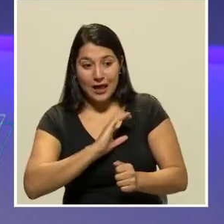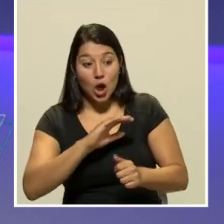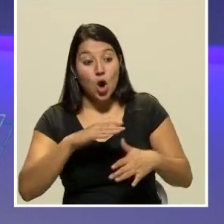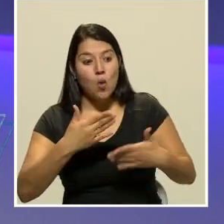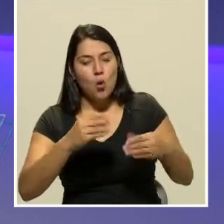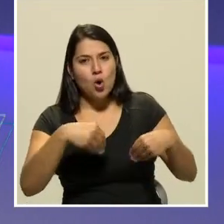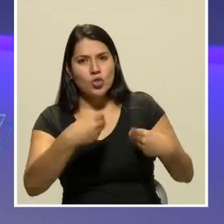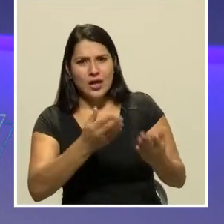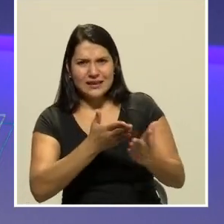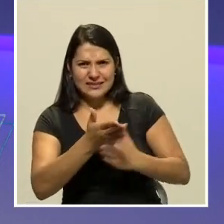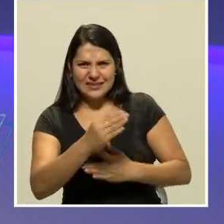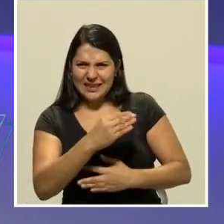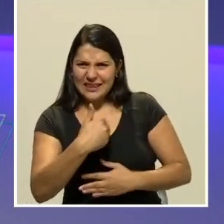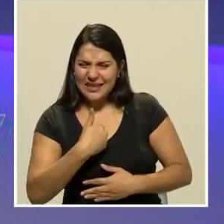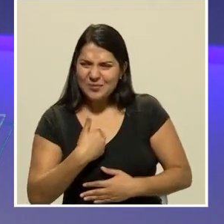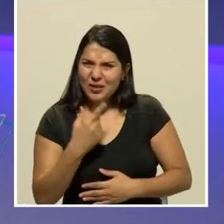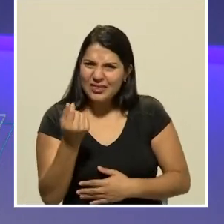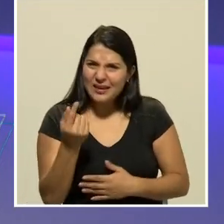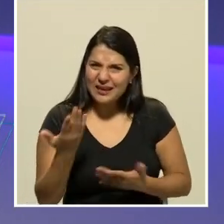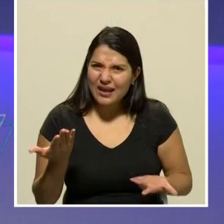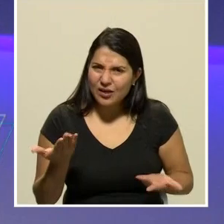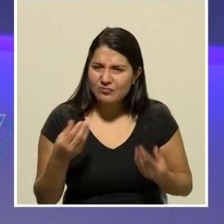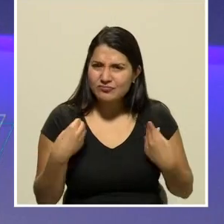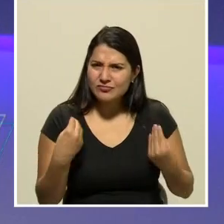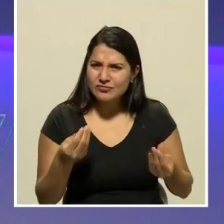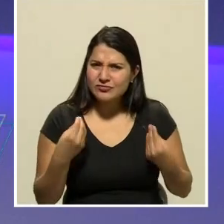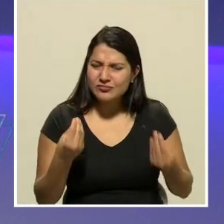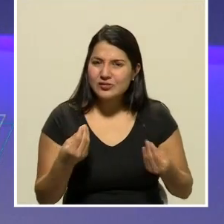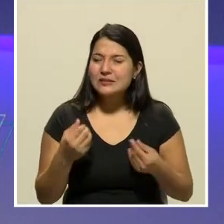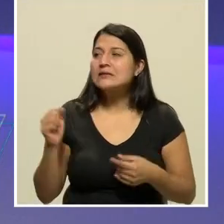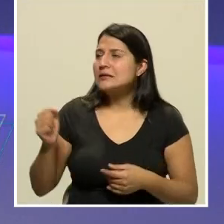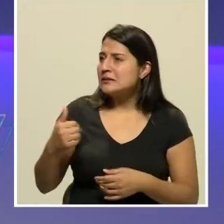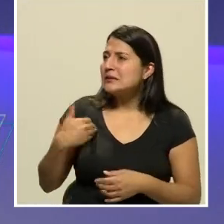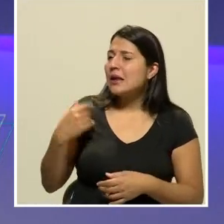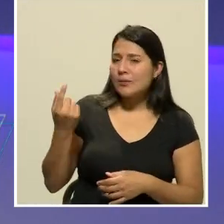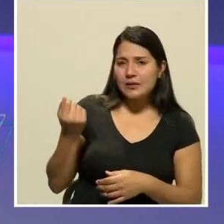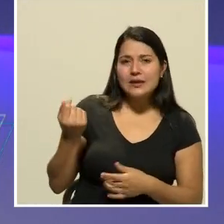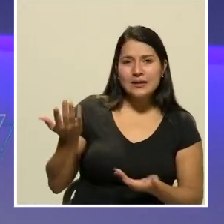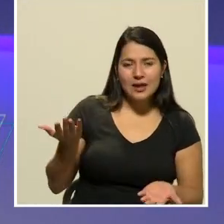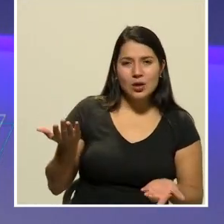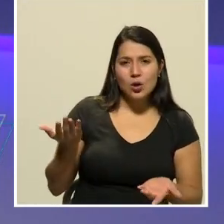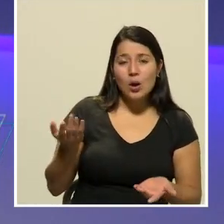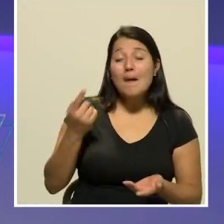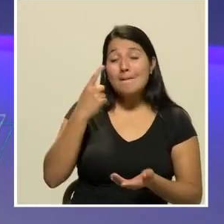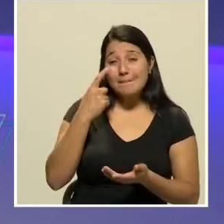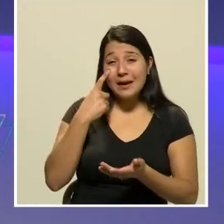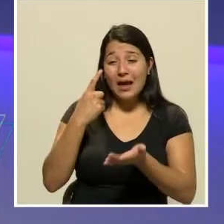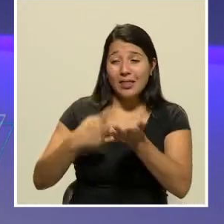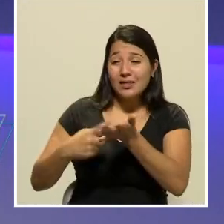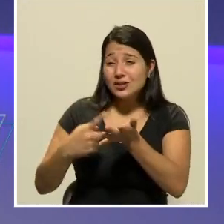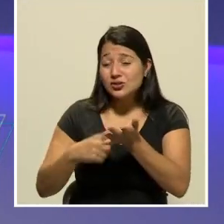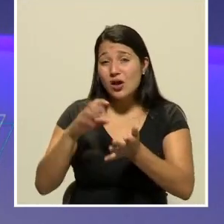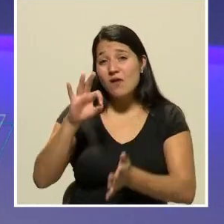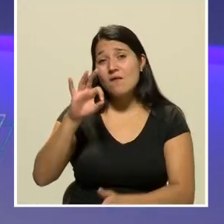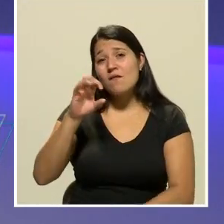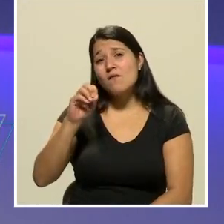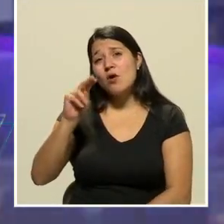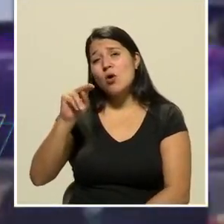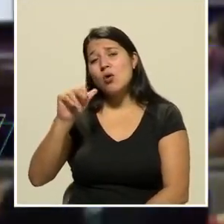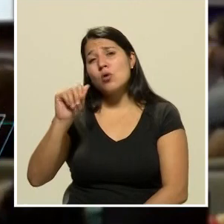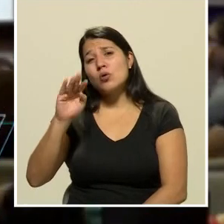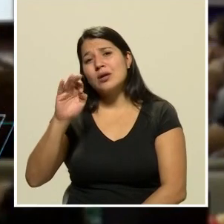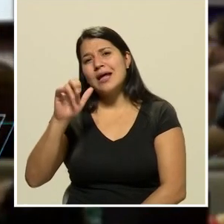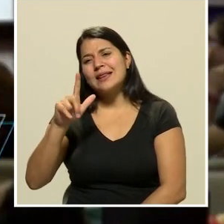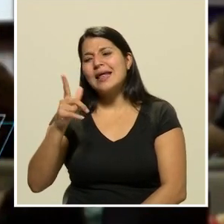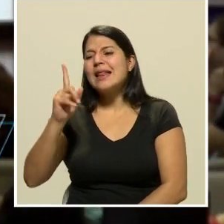Y tenemos la plata, es de locos que no... Y tenemos la plata. Fíjese que uno de los proyectos de Fonatel era conectar parques